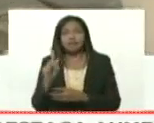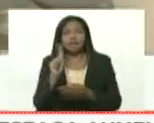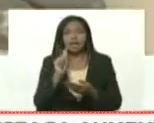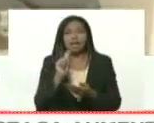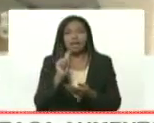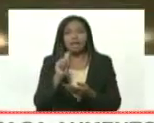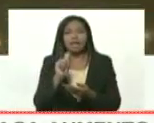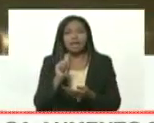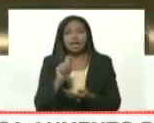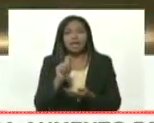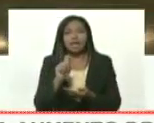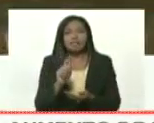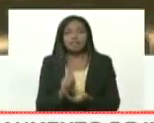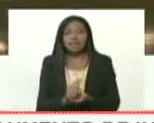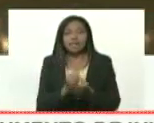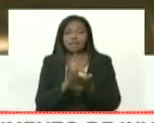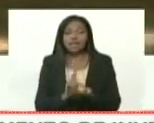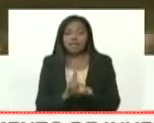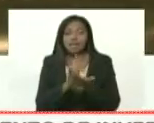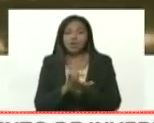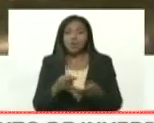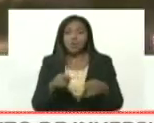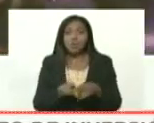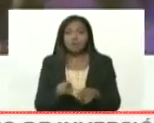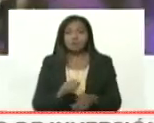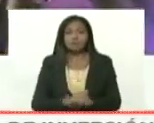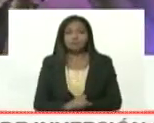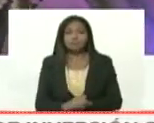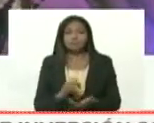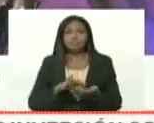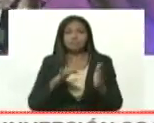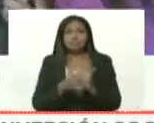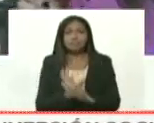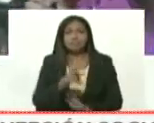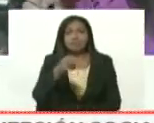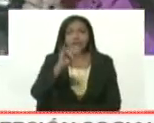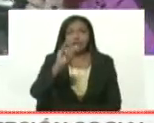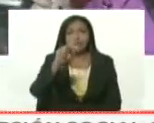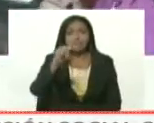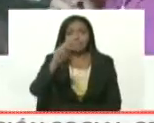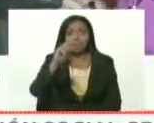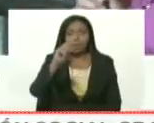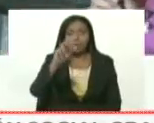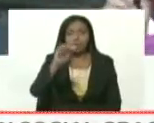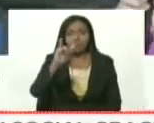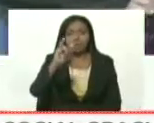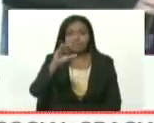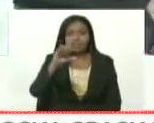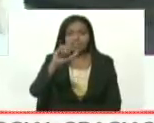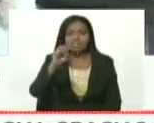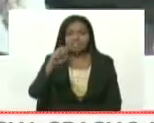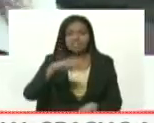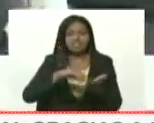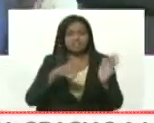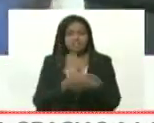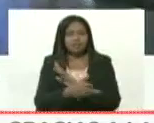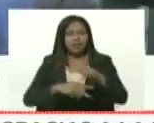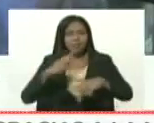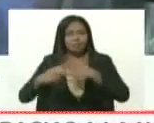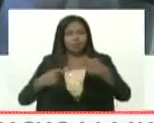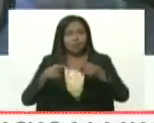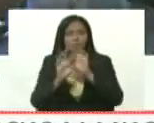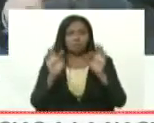de cachama. De hipófisis, vamos a explicar qué es esto, porque son procesos complejos, ¿ves? Para la producción